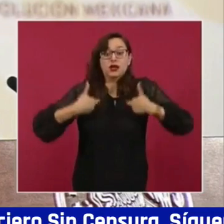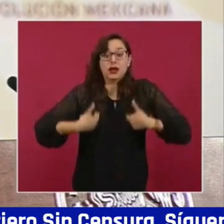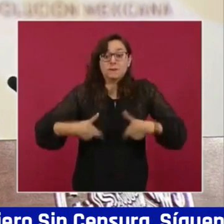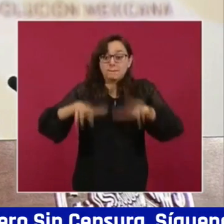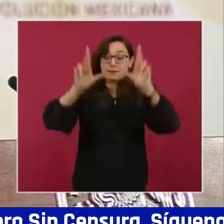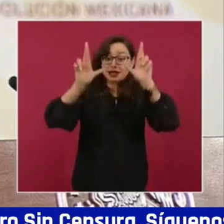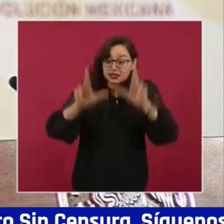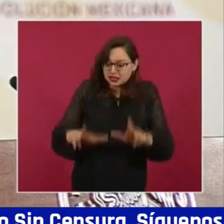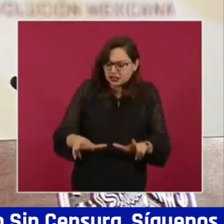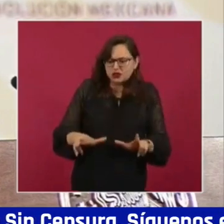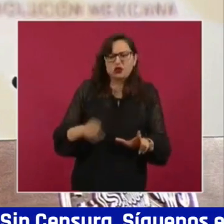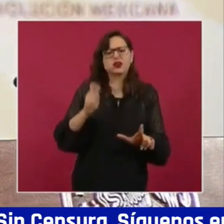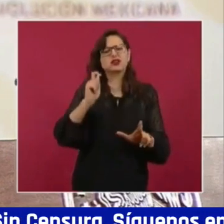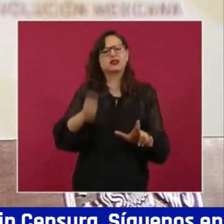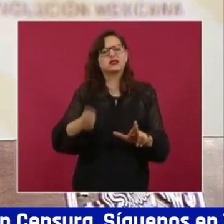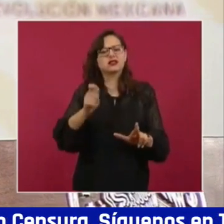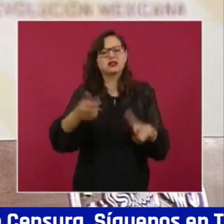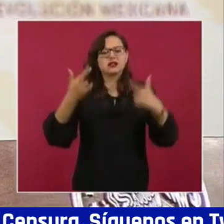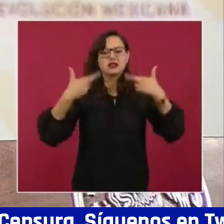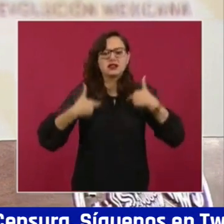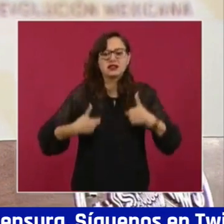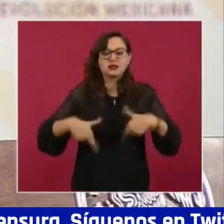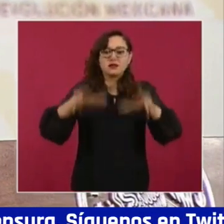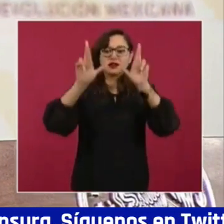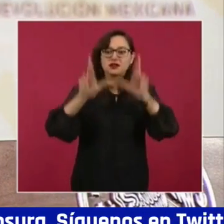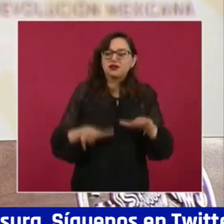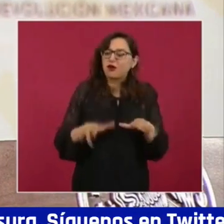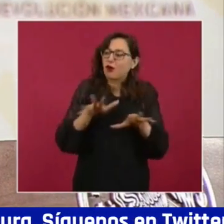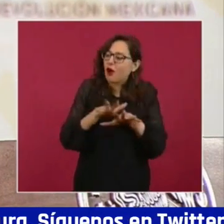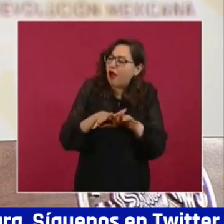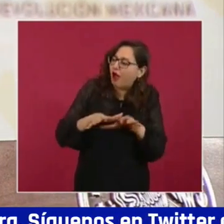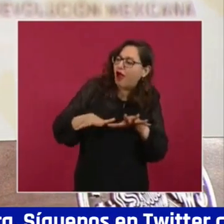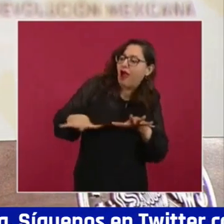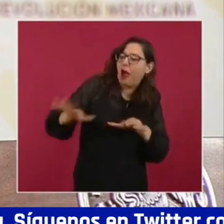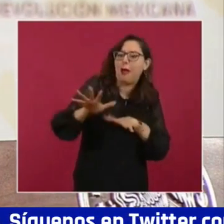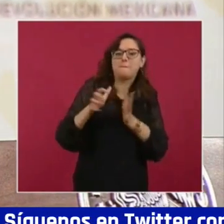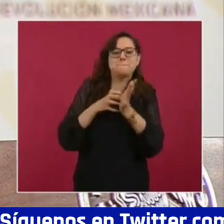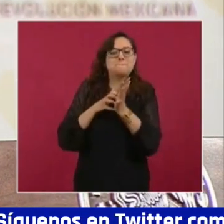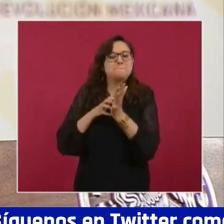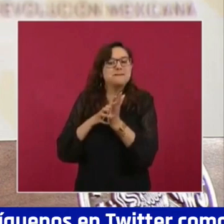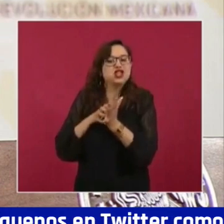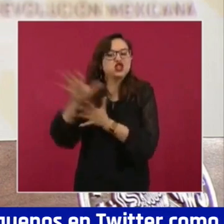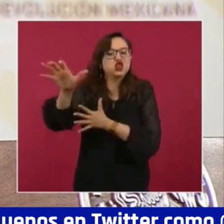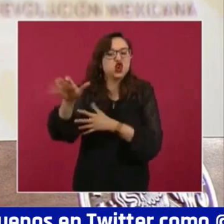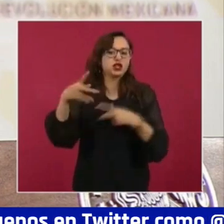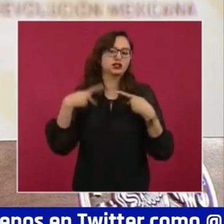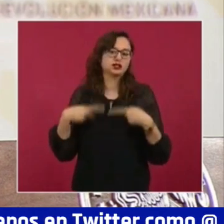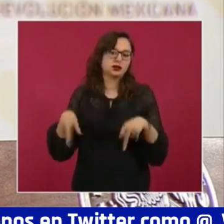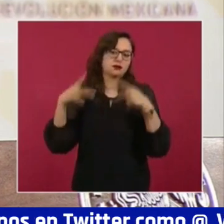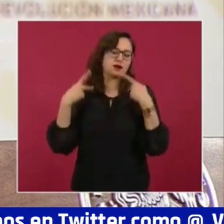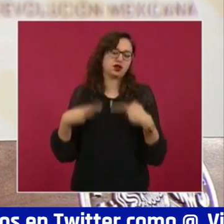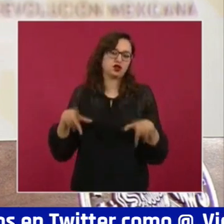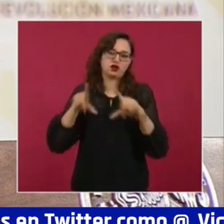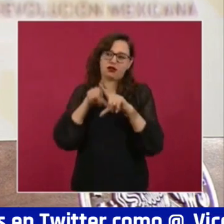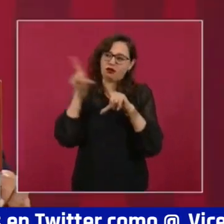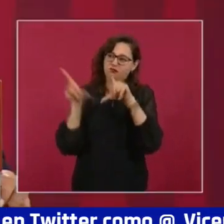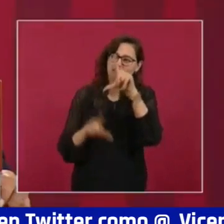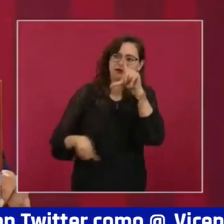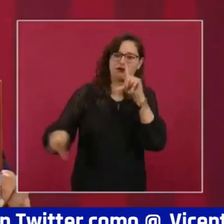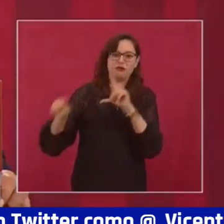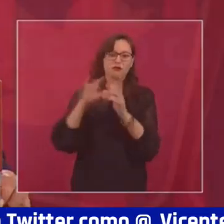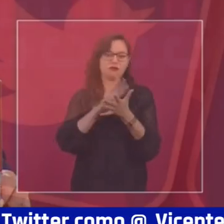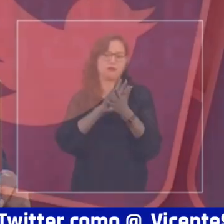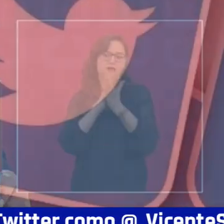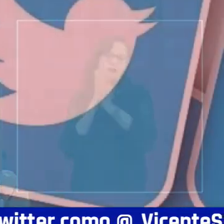logran colocarla en un trending topic mundial y las plataformas como Twitter o como Facebook, que saben